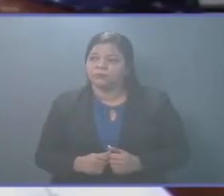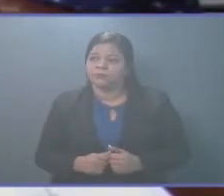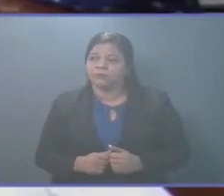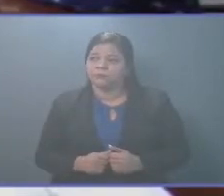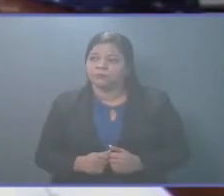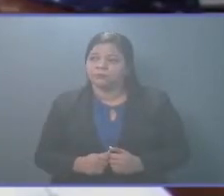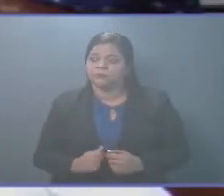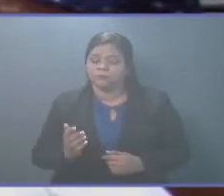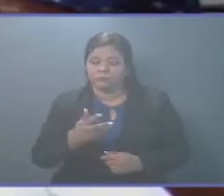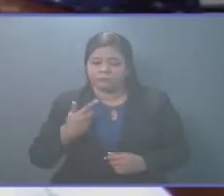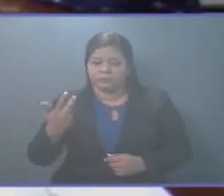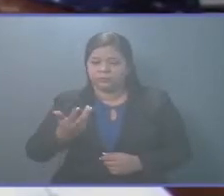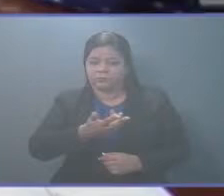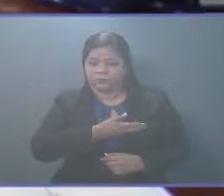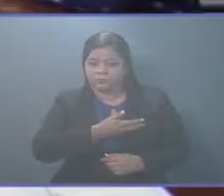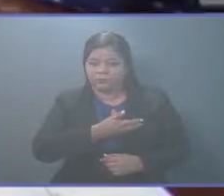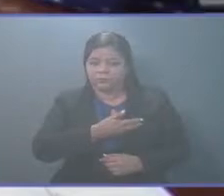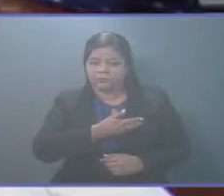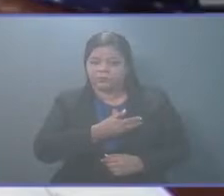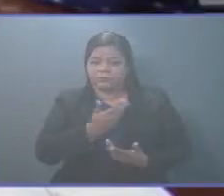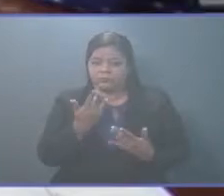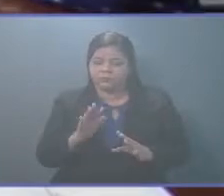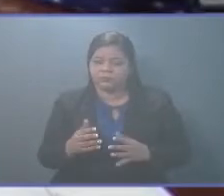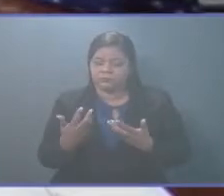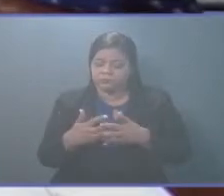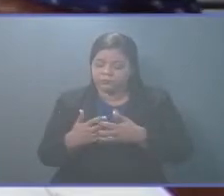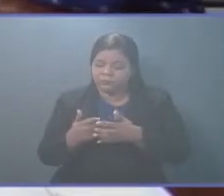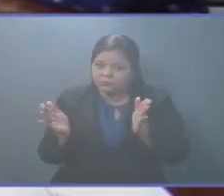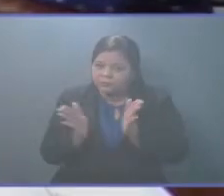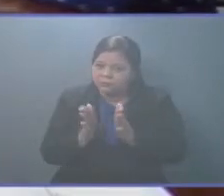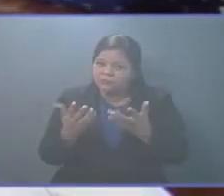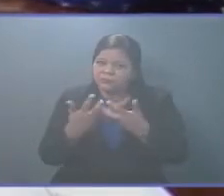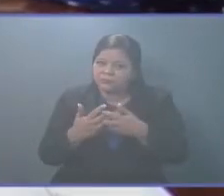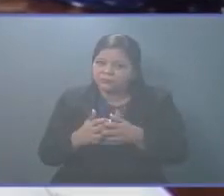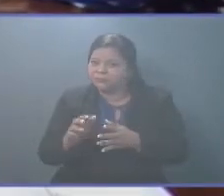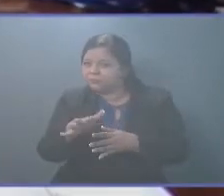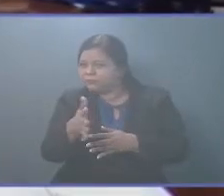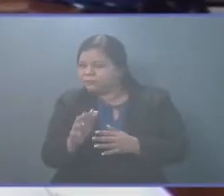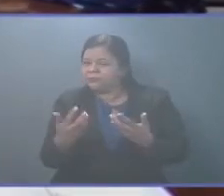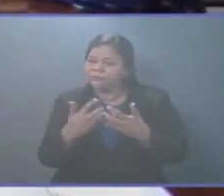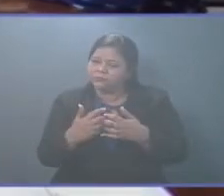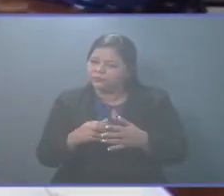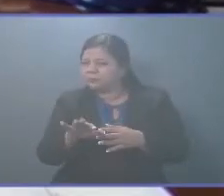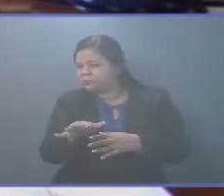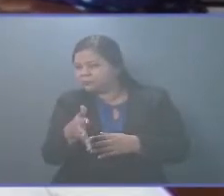que es la cabeza. Está la micro, la pequeña y la mediana empresa.